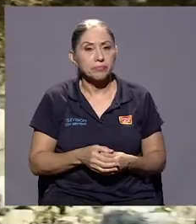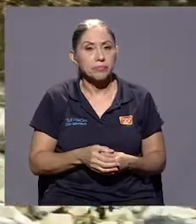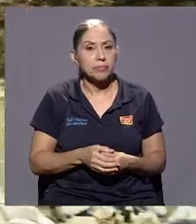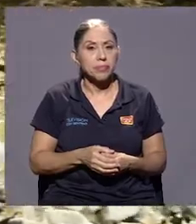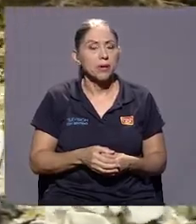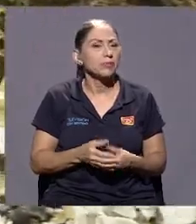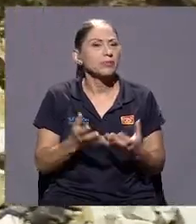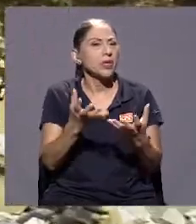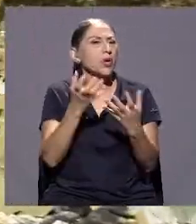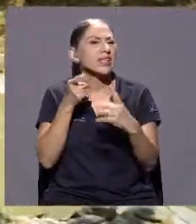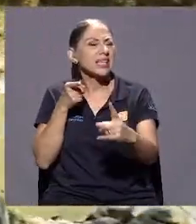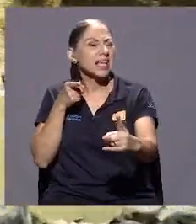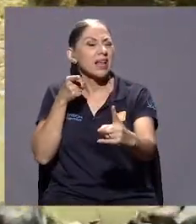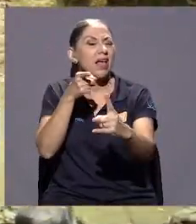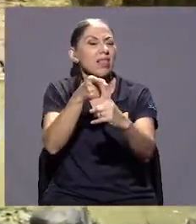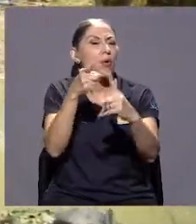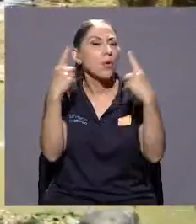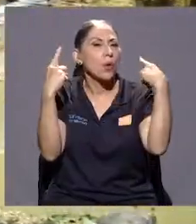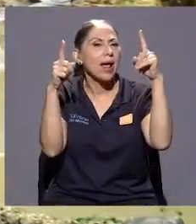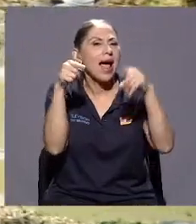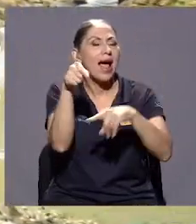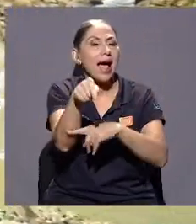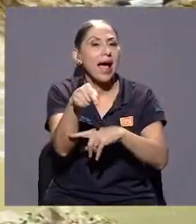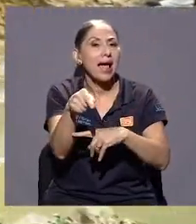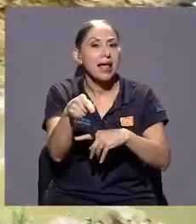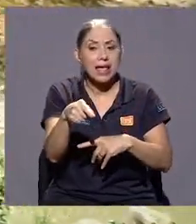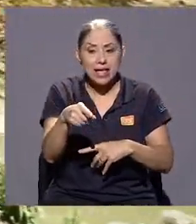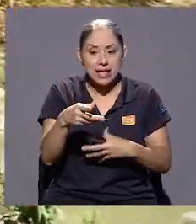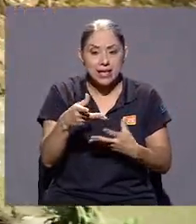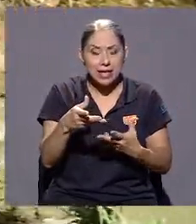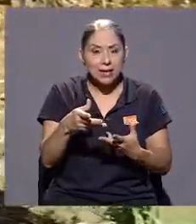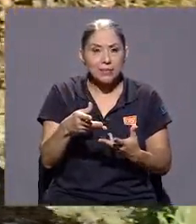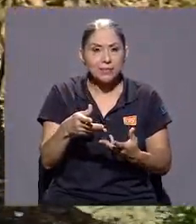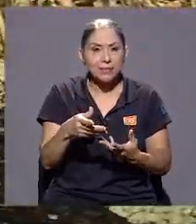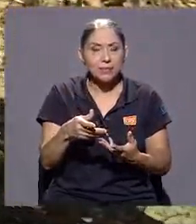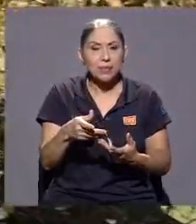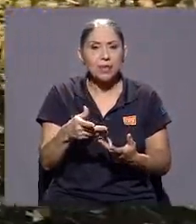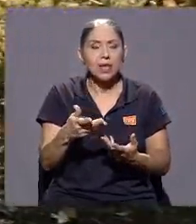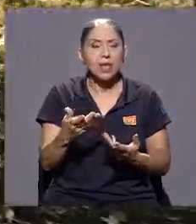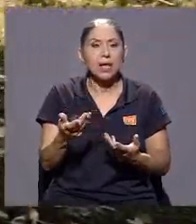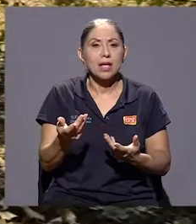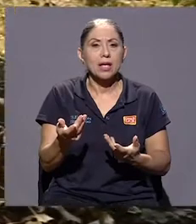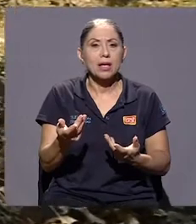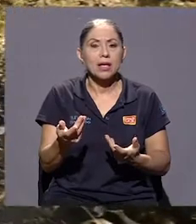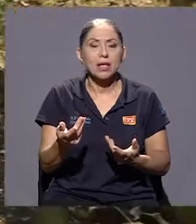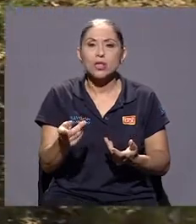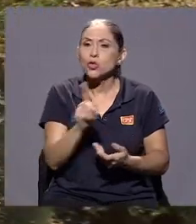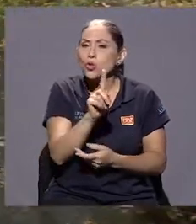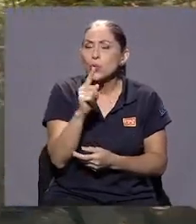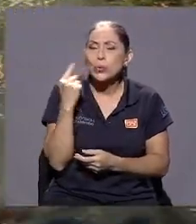lo que se busca digamos por eso más bien es y no necesariamente entrar digamos